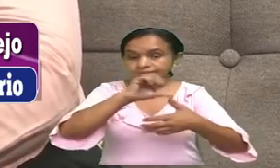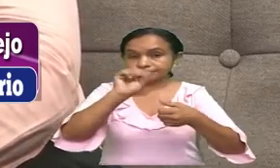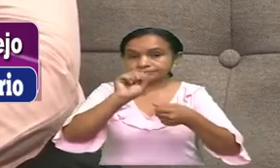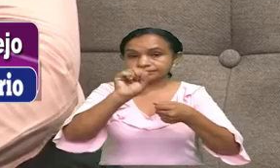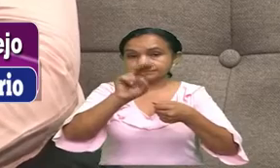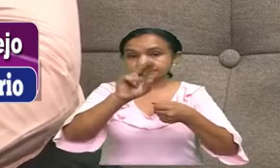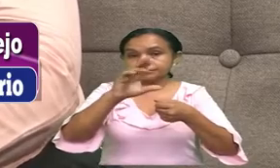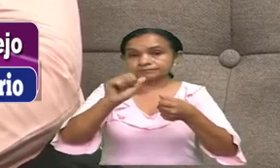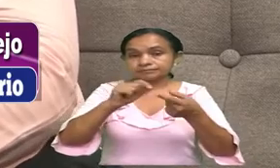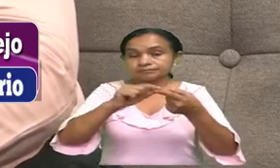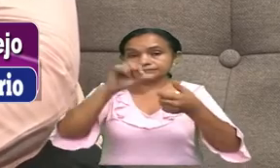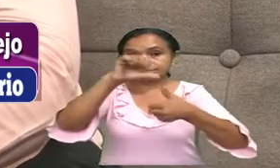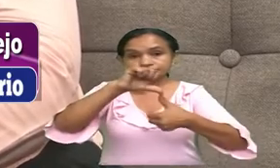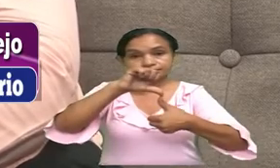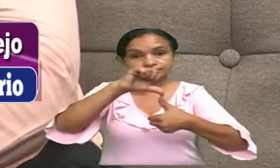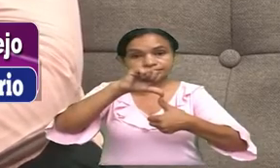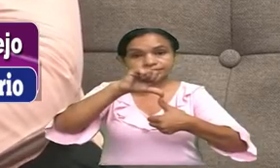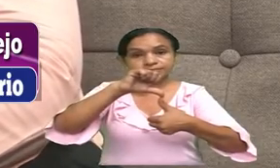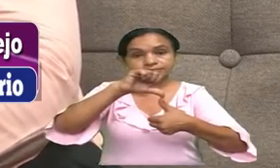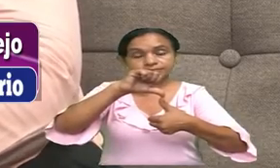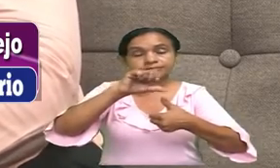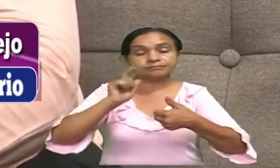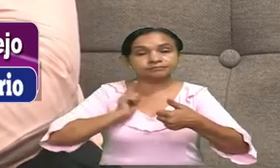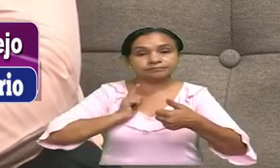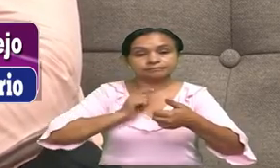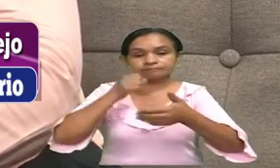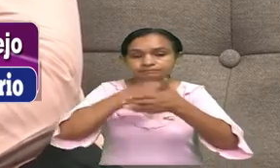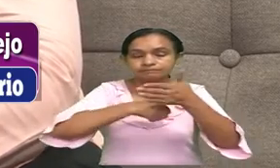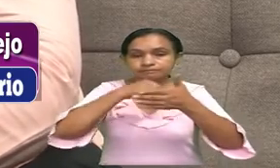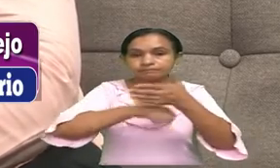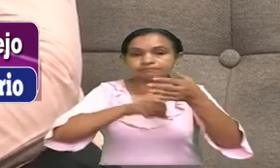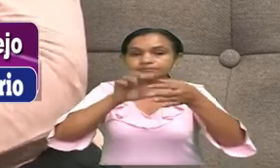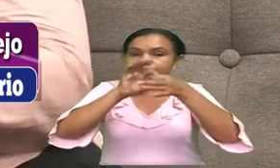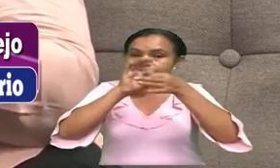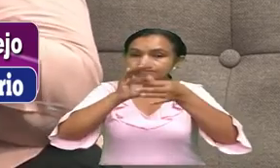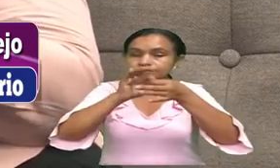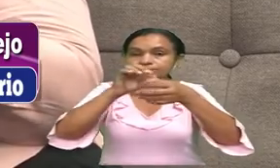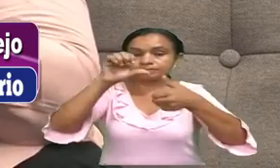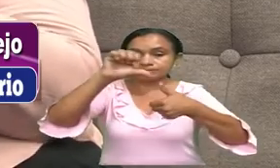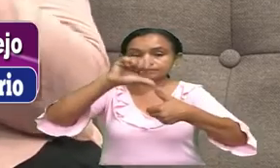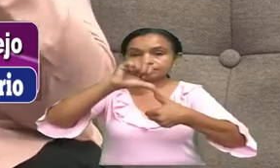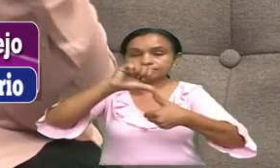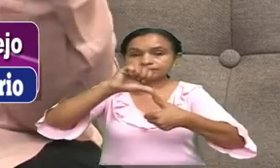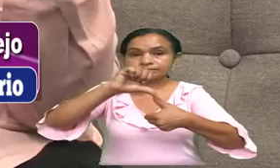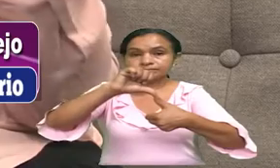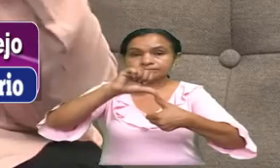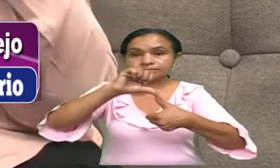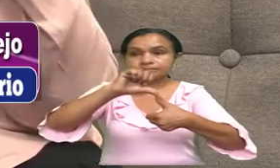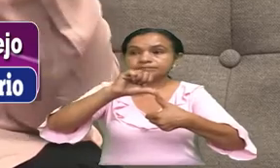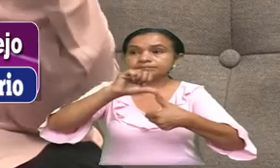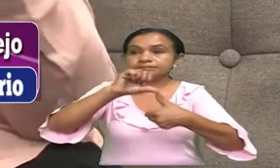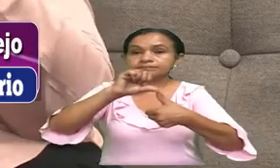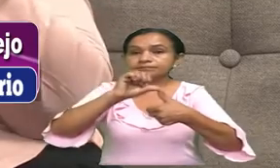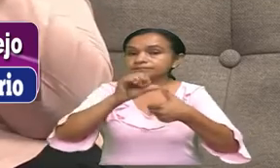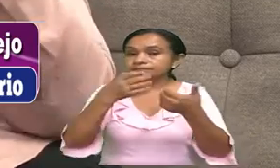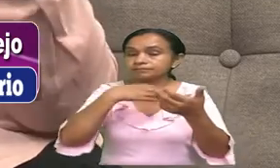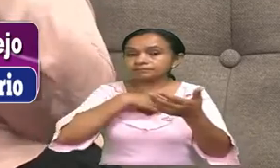lado, Centroamérica, tenemos que fortalecernos más a nivel de las